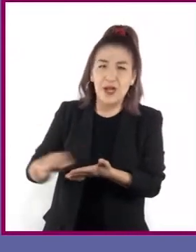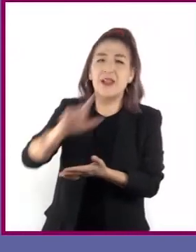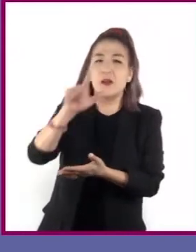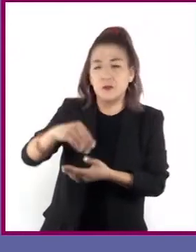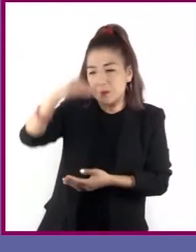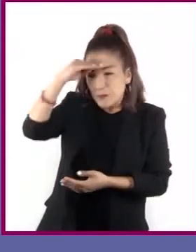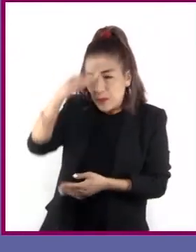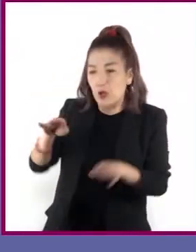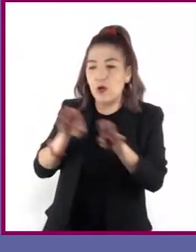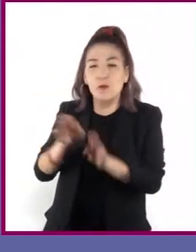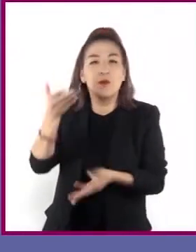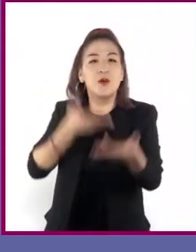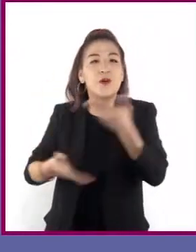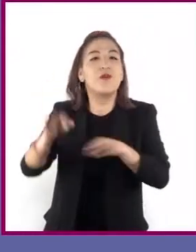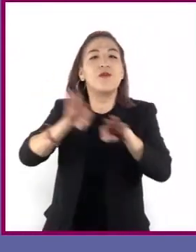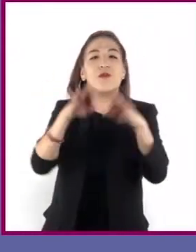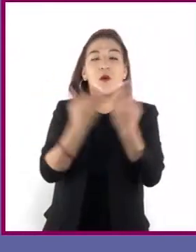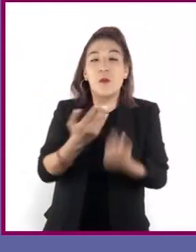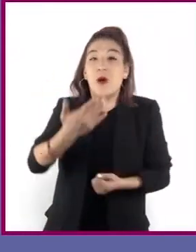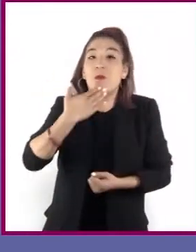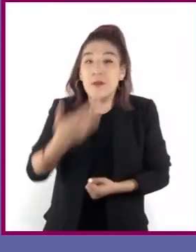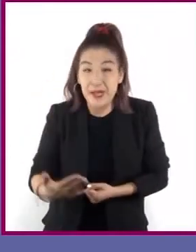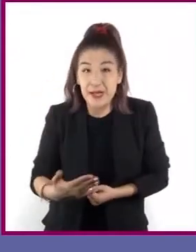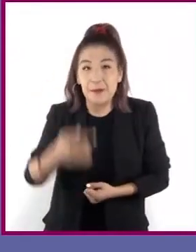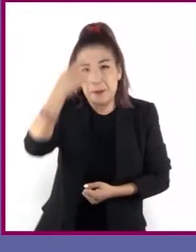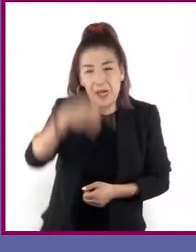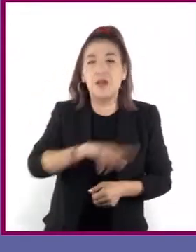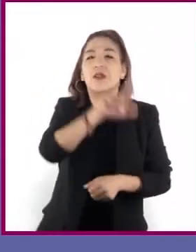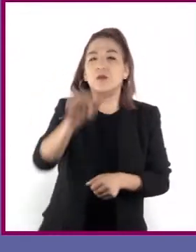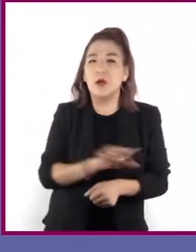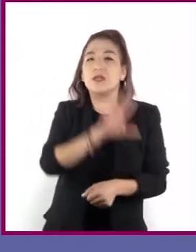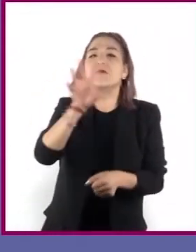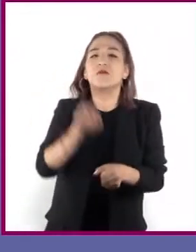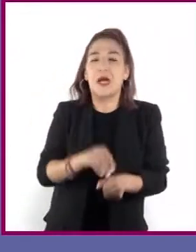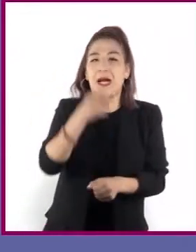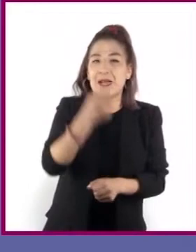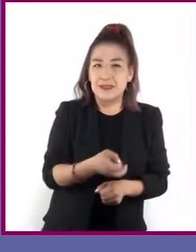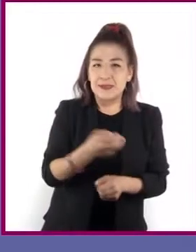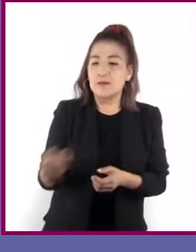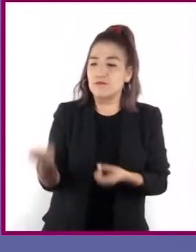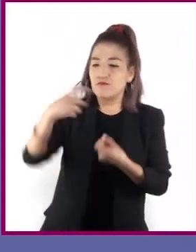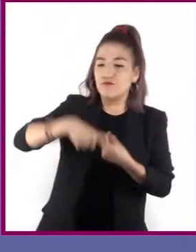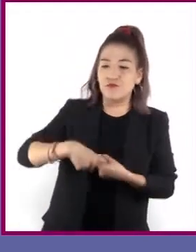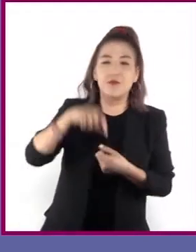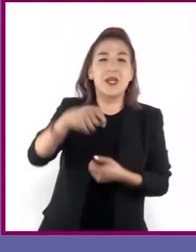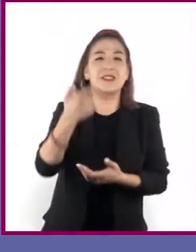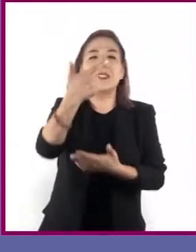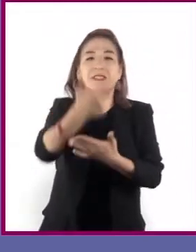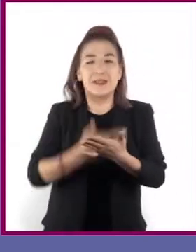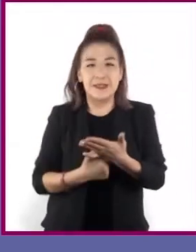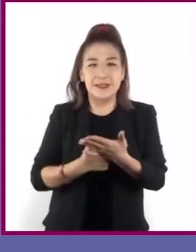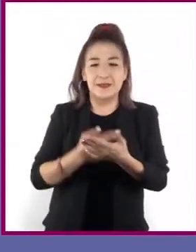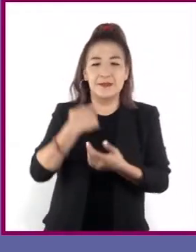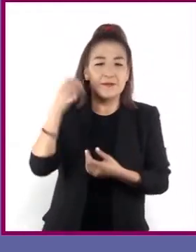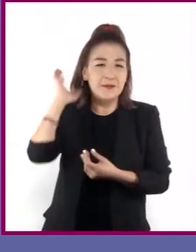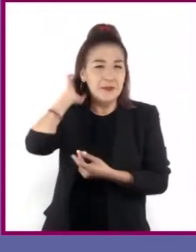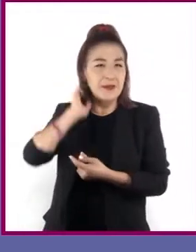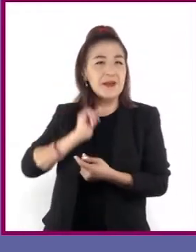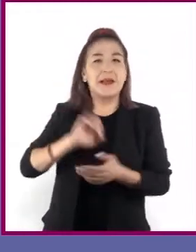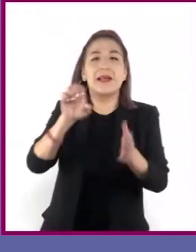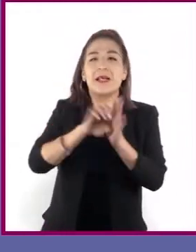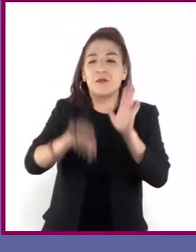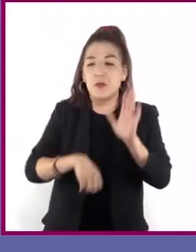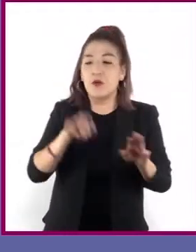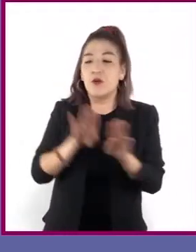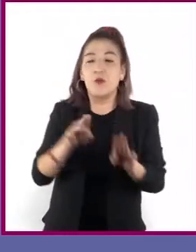los elementos más adecuados para integrarlo a nuestra lista. Por ejemplo, aspectos como